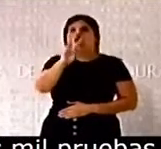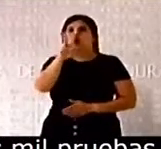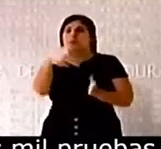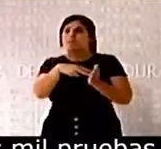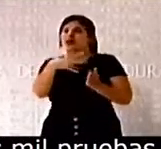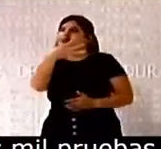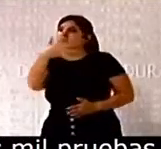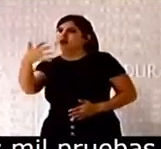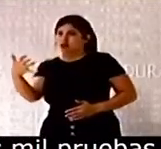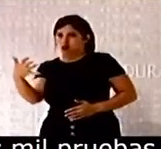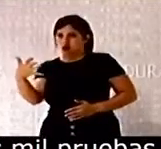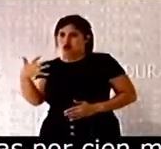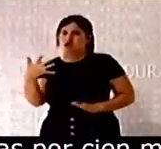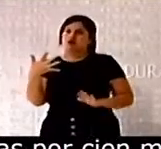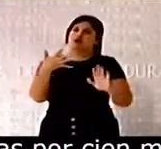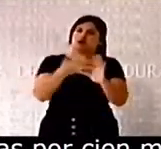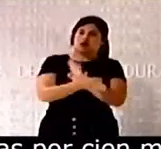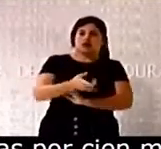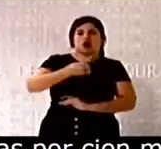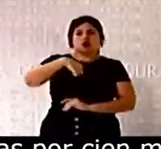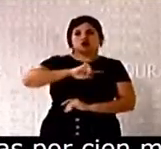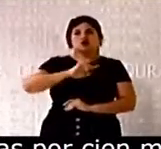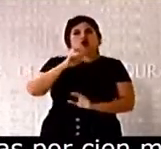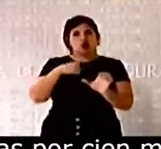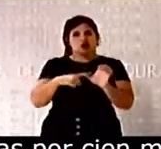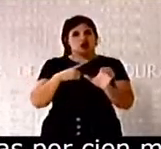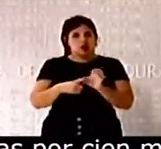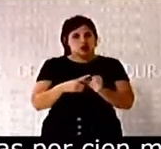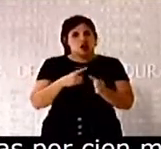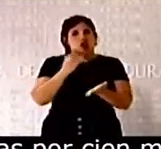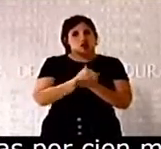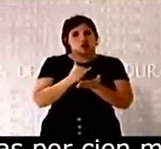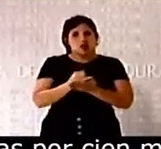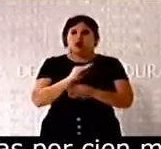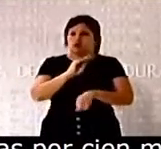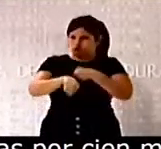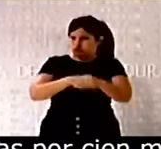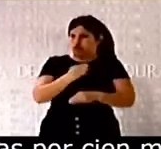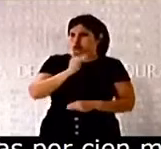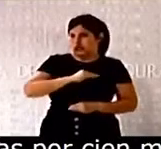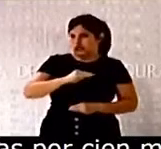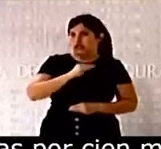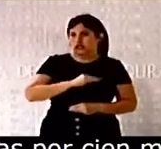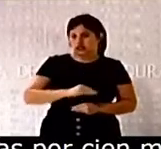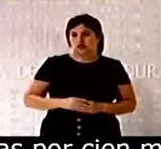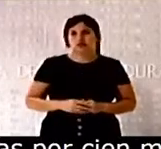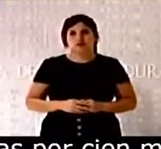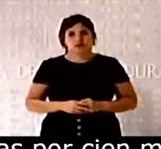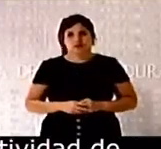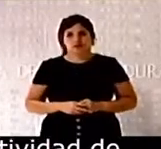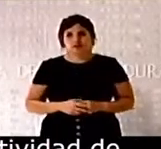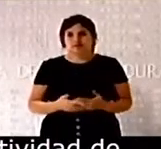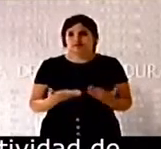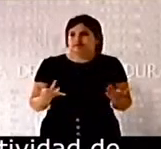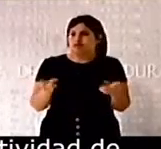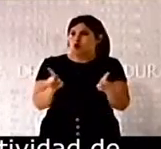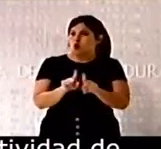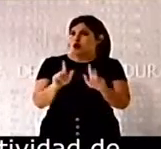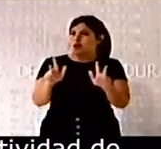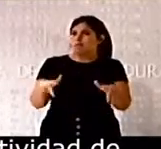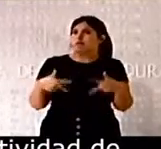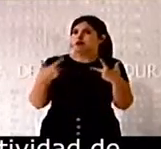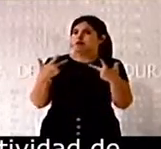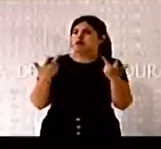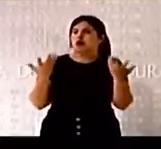habla de la actividad de pruebas diagnósticas de infección activa que realizamos en Extremadura. Eso nos permite, sin duda ninguna,